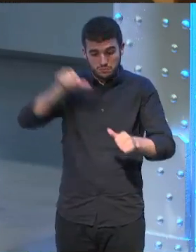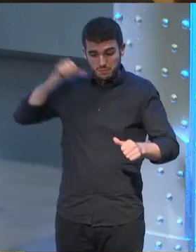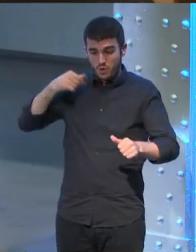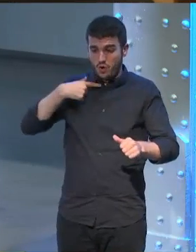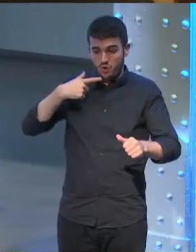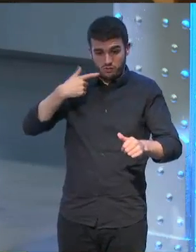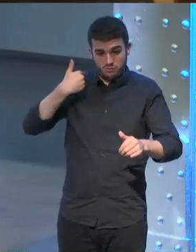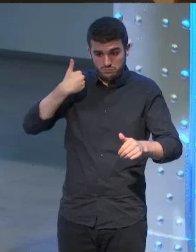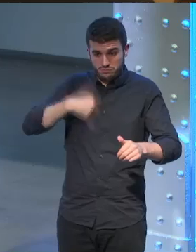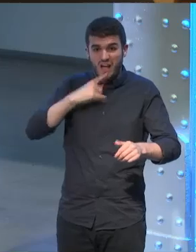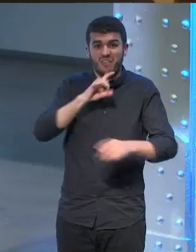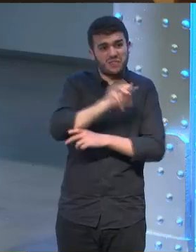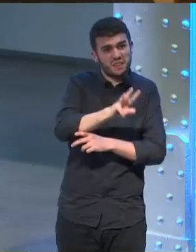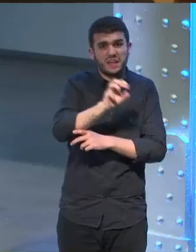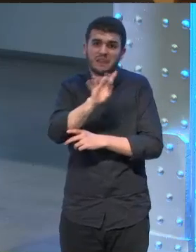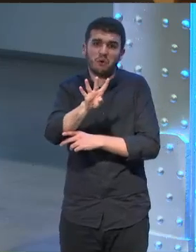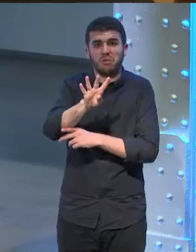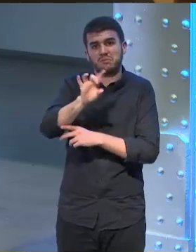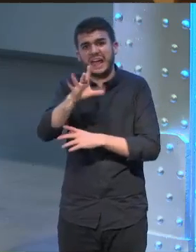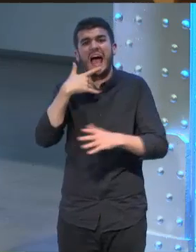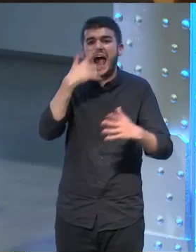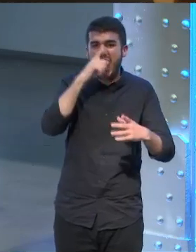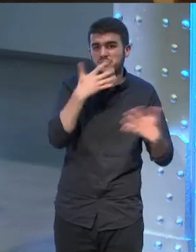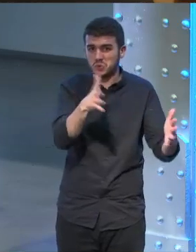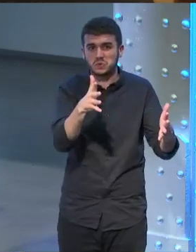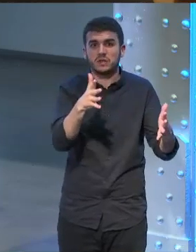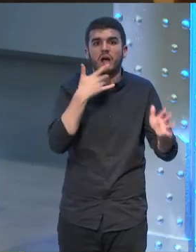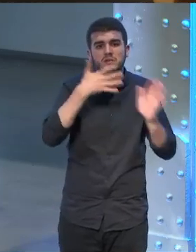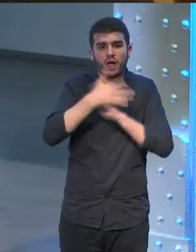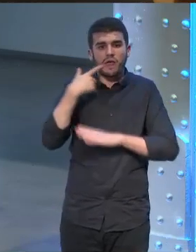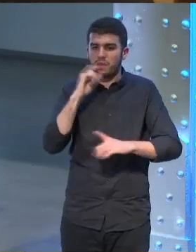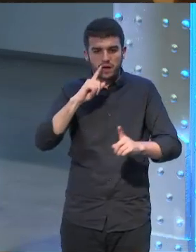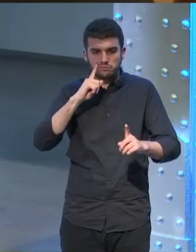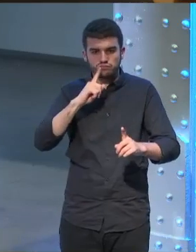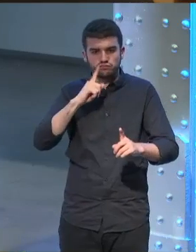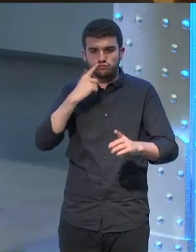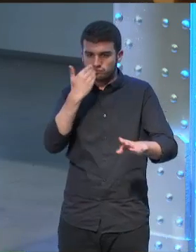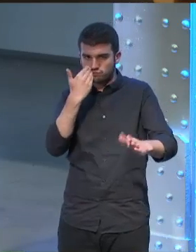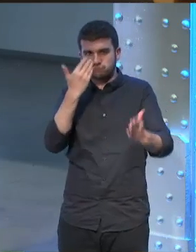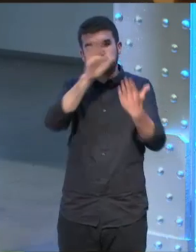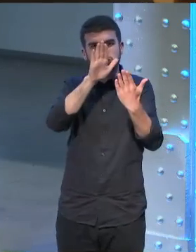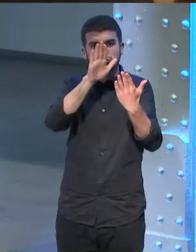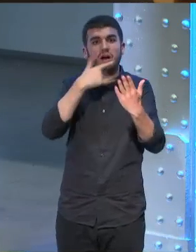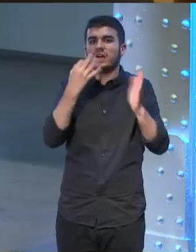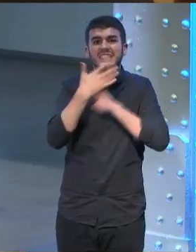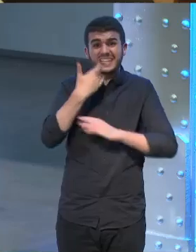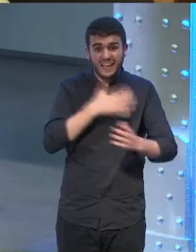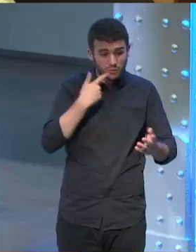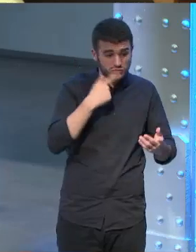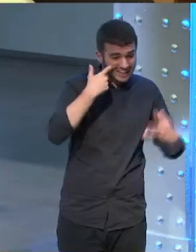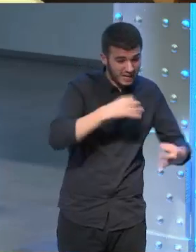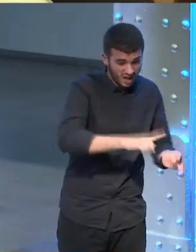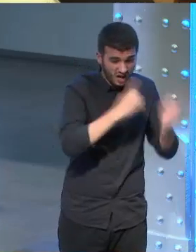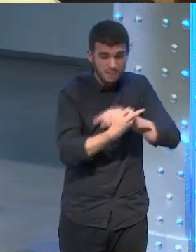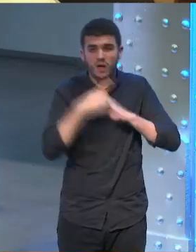lo que va a salir con 13, 14 años y nosotros nos tenemos que enfrentar a esos valores si queremos cambiar de alguna manera.